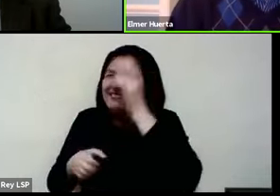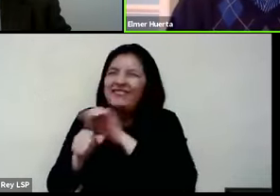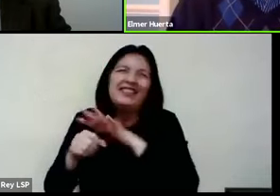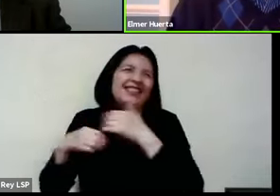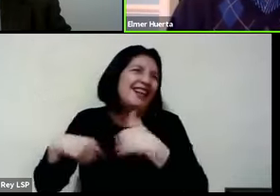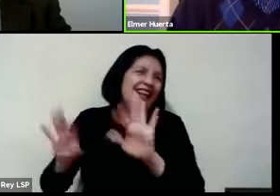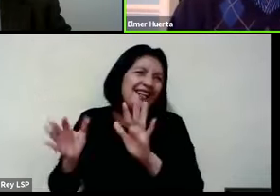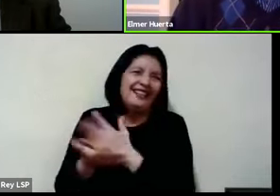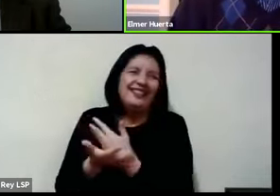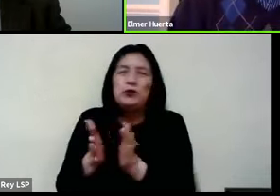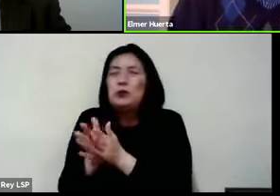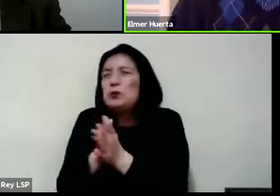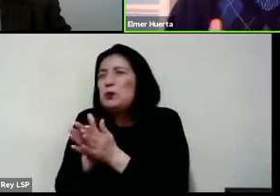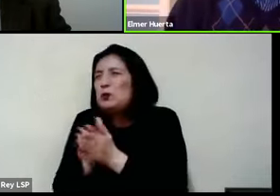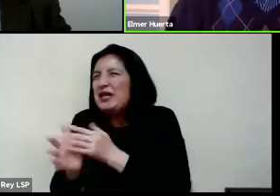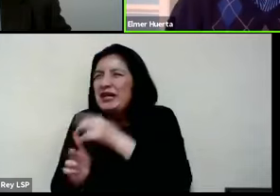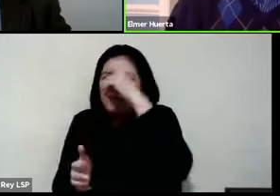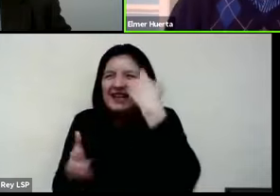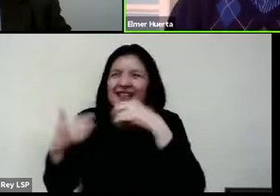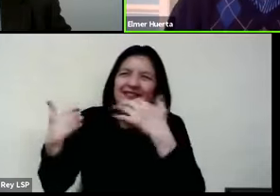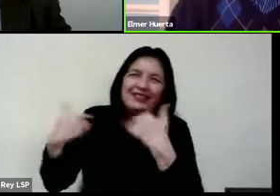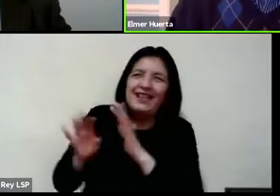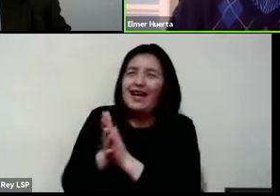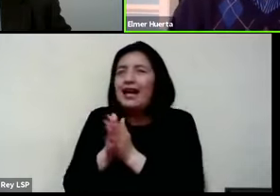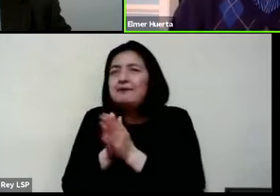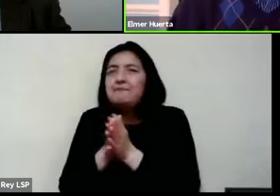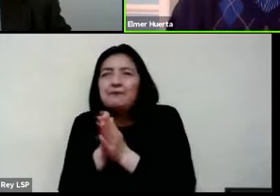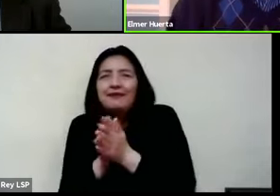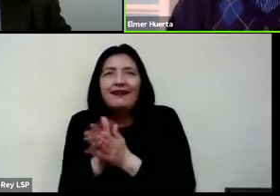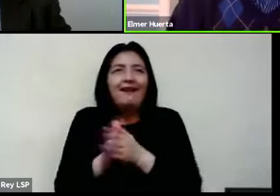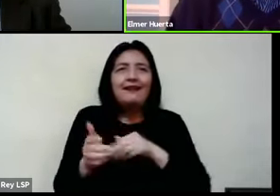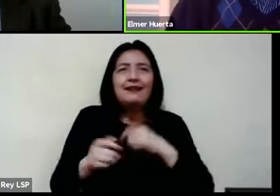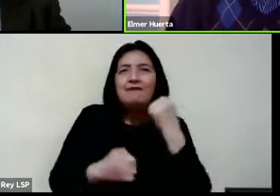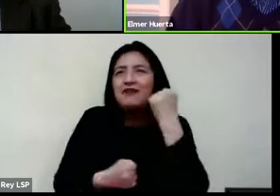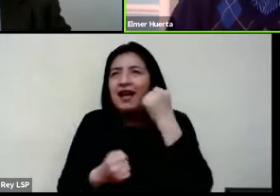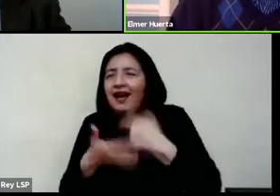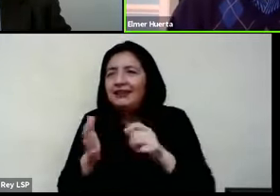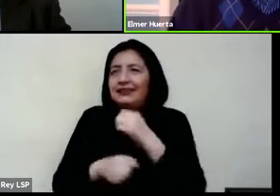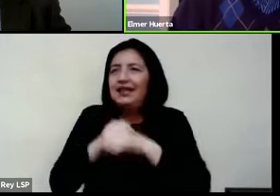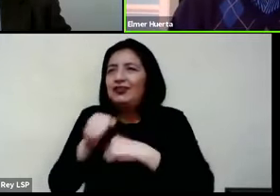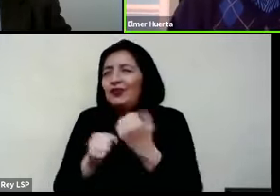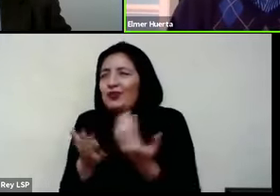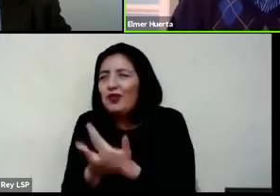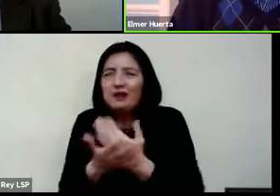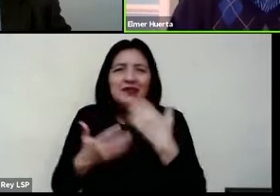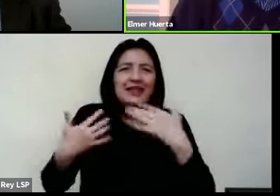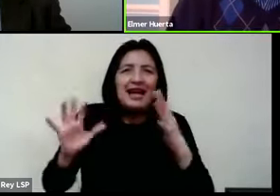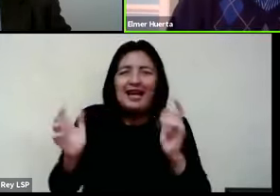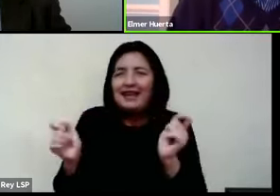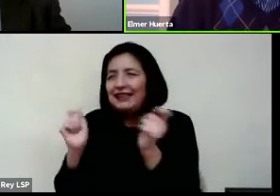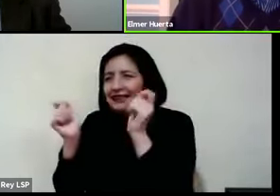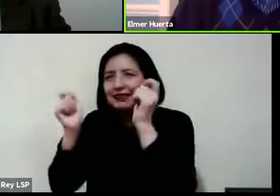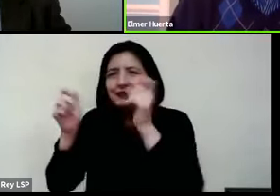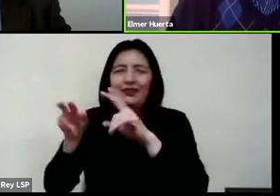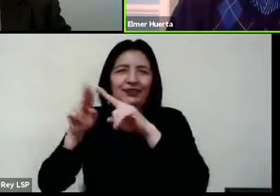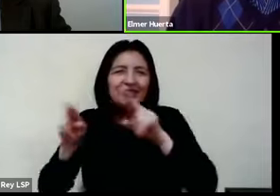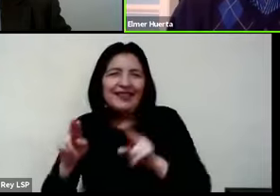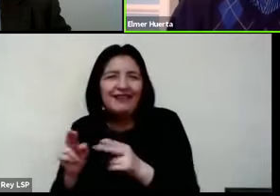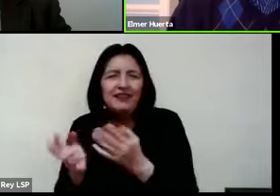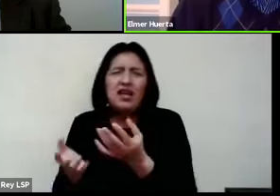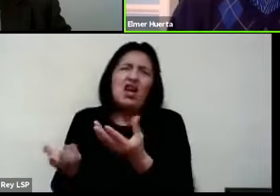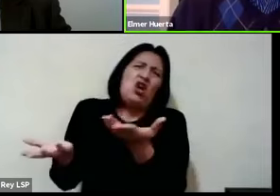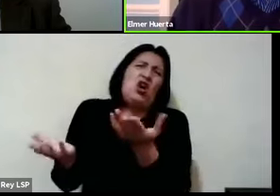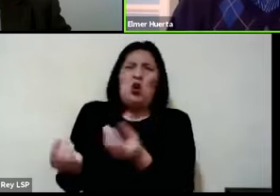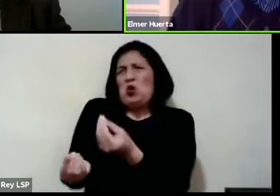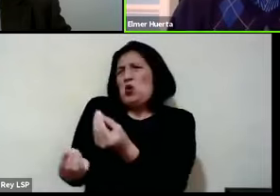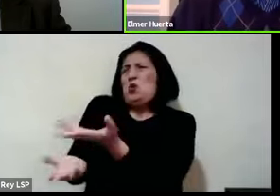ya el verano se lo va a llevar, ya hay que preparar la fiesta de Año Nuevo, ya hay que preparar la fiesta de Navidad. Ay, ¿cómo nos va a quitar la Navidad